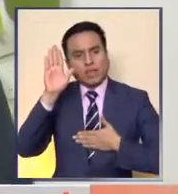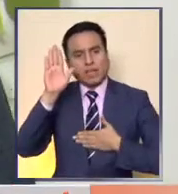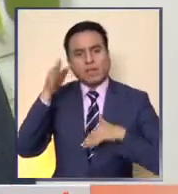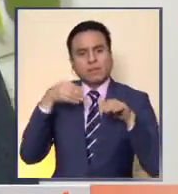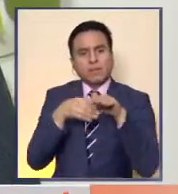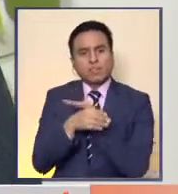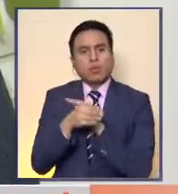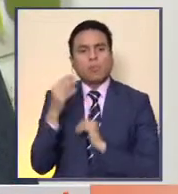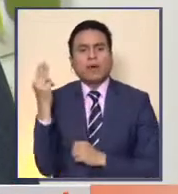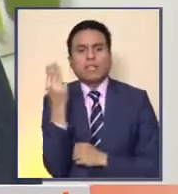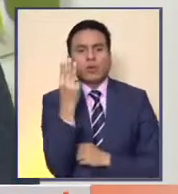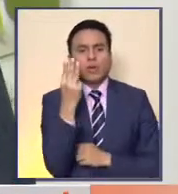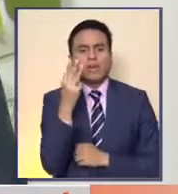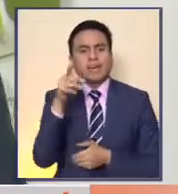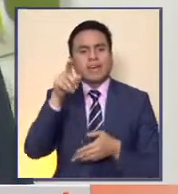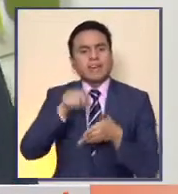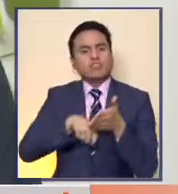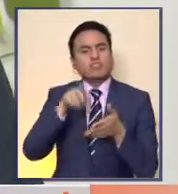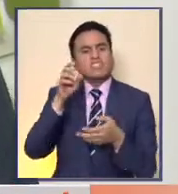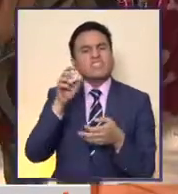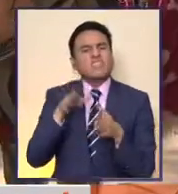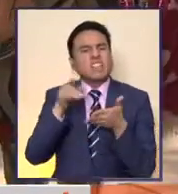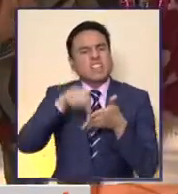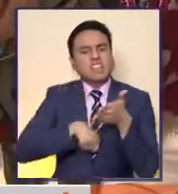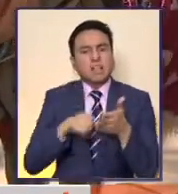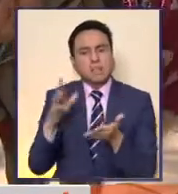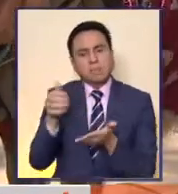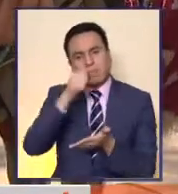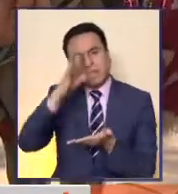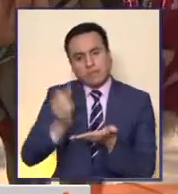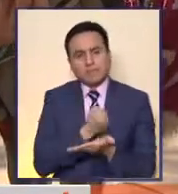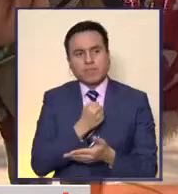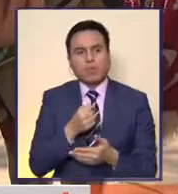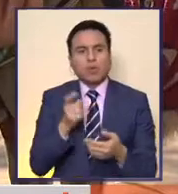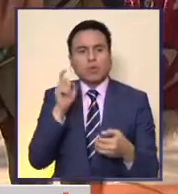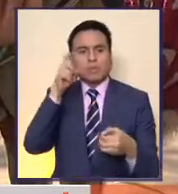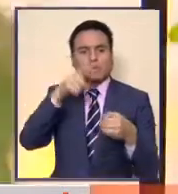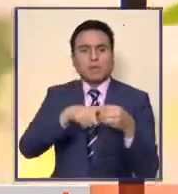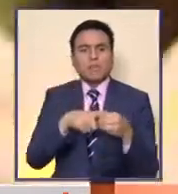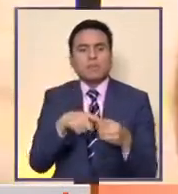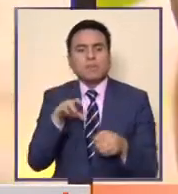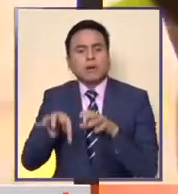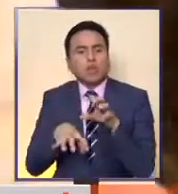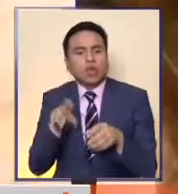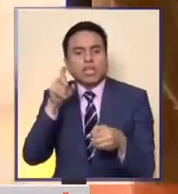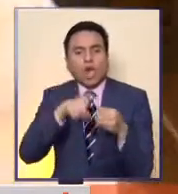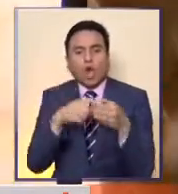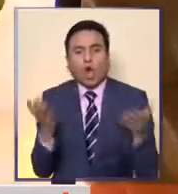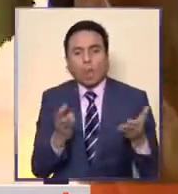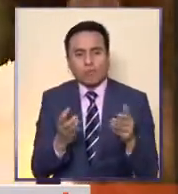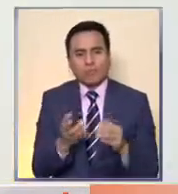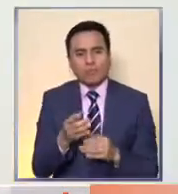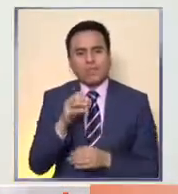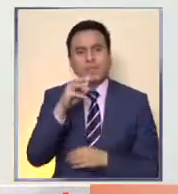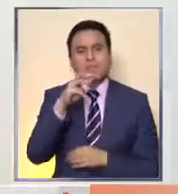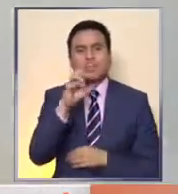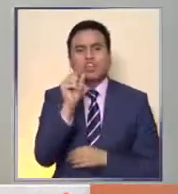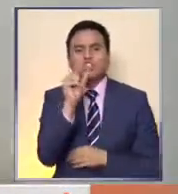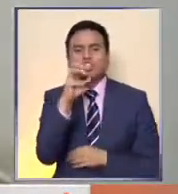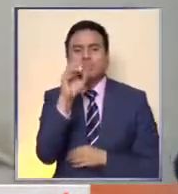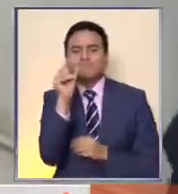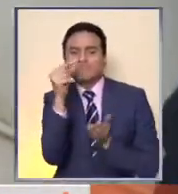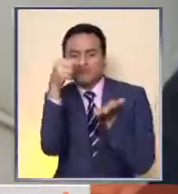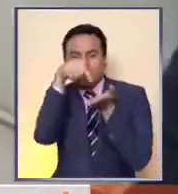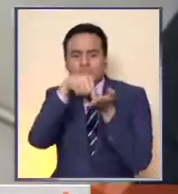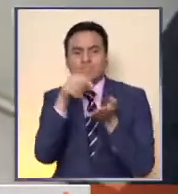página del registro civil, obtengo mi clave. ¿Cómo puedo inscribir a mi mascota? A través de un microchip que permita la